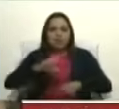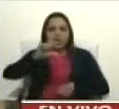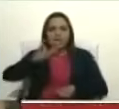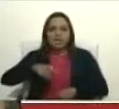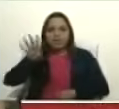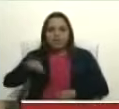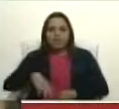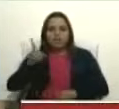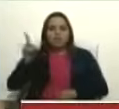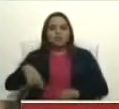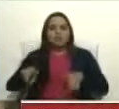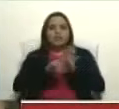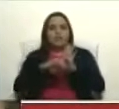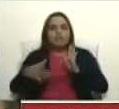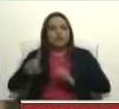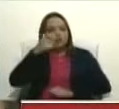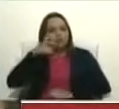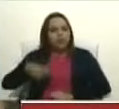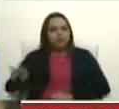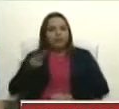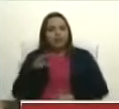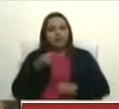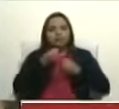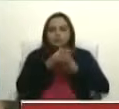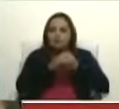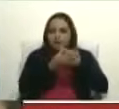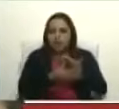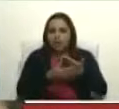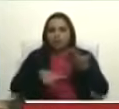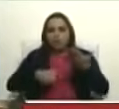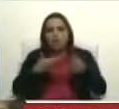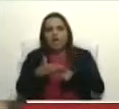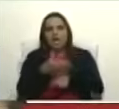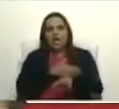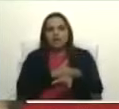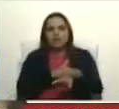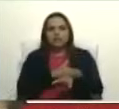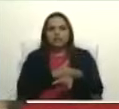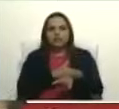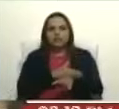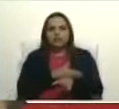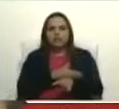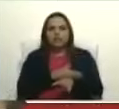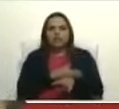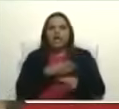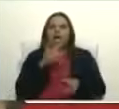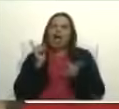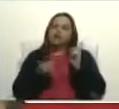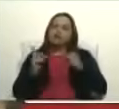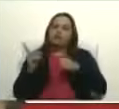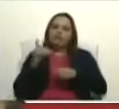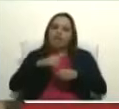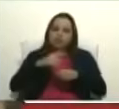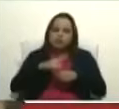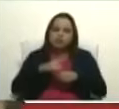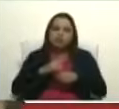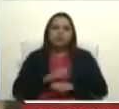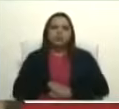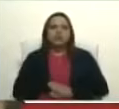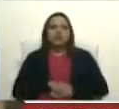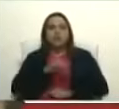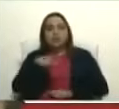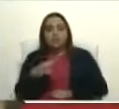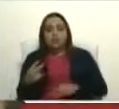el derecho del pueblo venezolano de expresarse. ¿Podría adelantarme alguna información al respecto? Y también, ahora luego de que se conocen